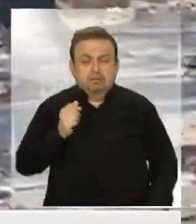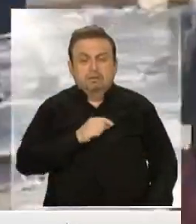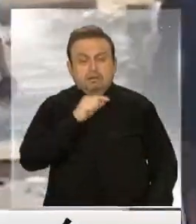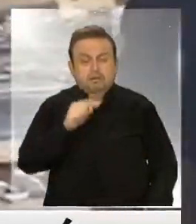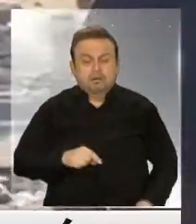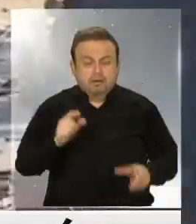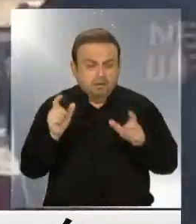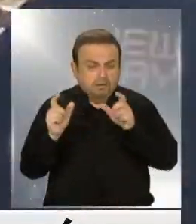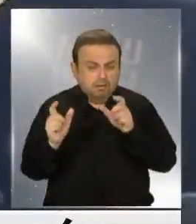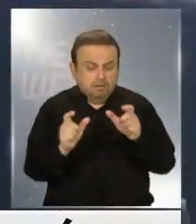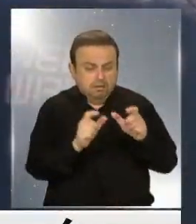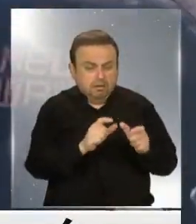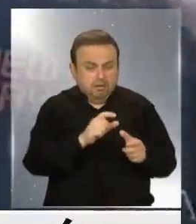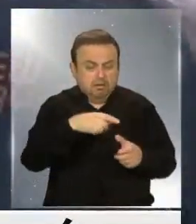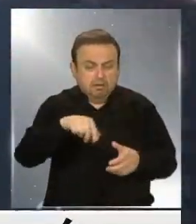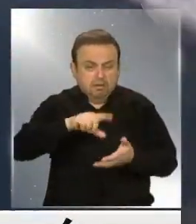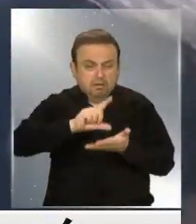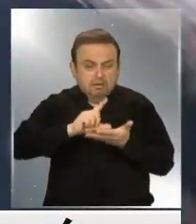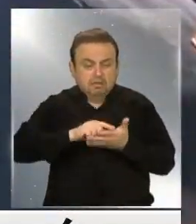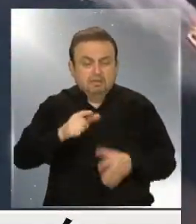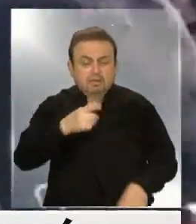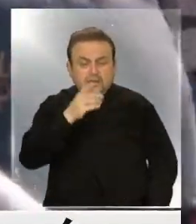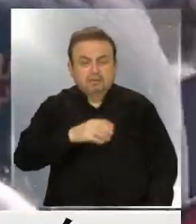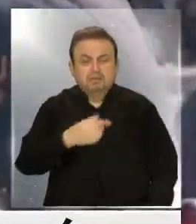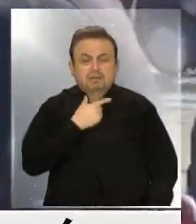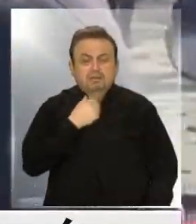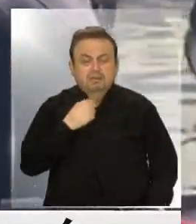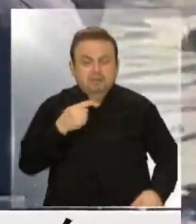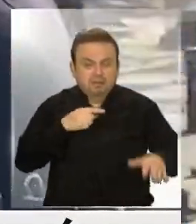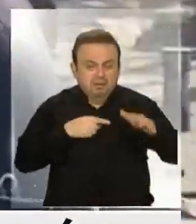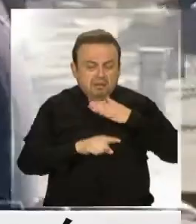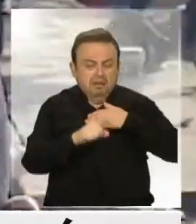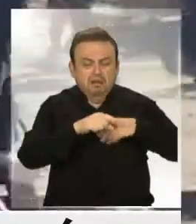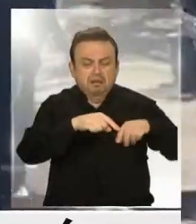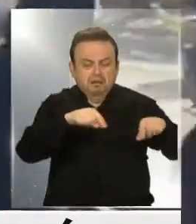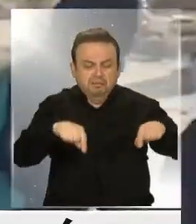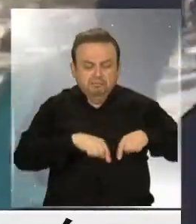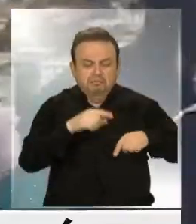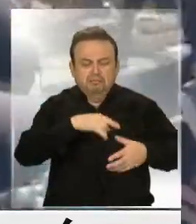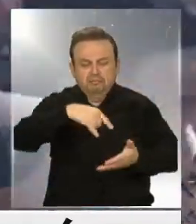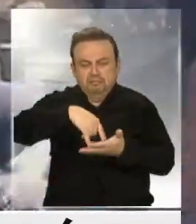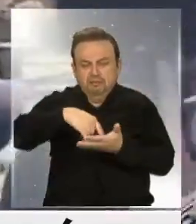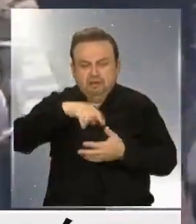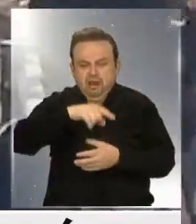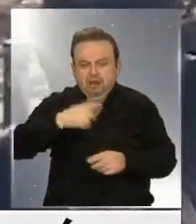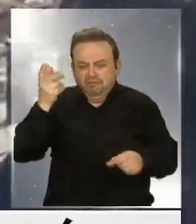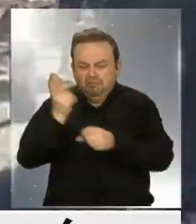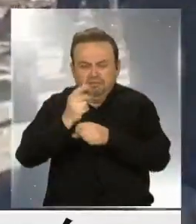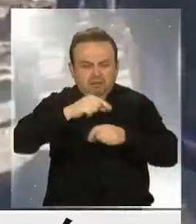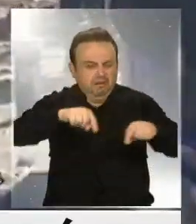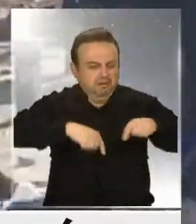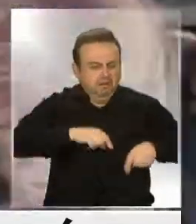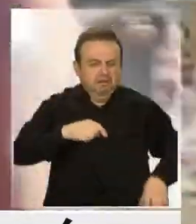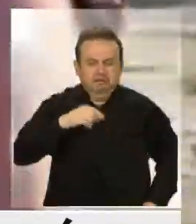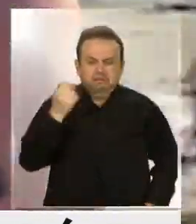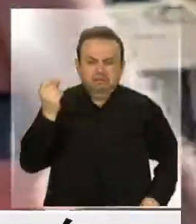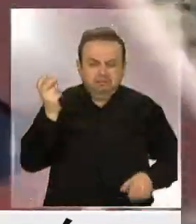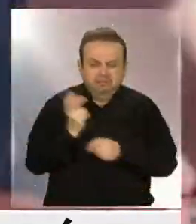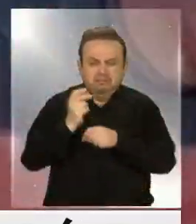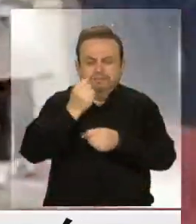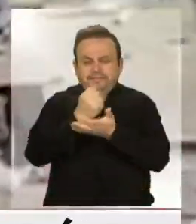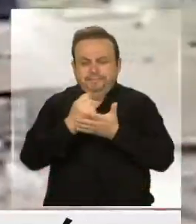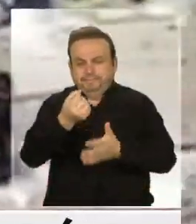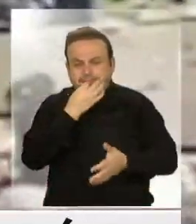a custodiar el lugar, muchas personas querían entrar, un grupo de personas también ingresó a saquear allí al espacio 1,